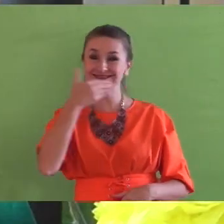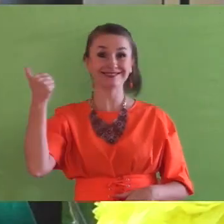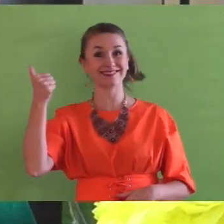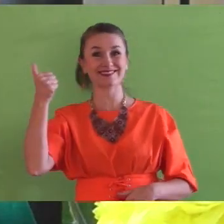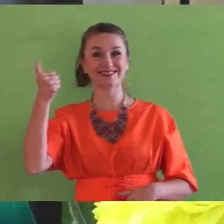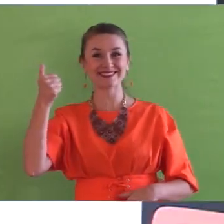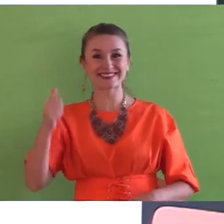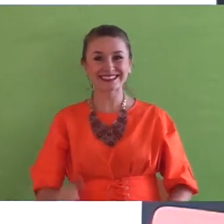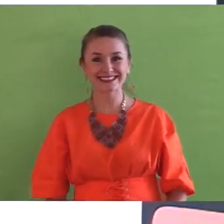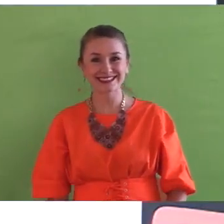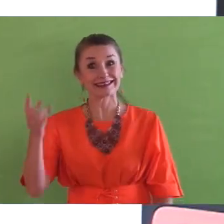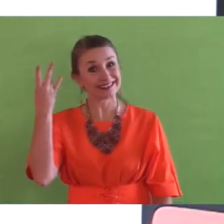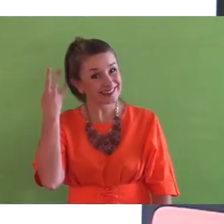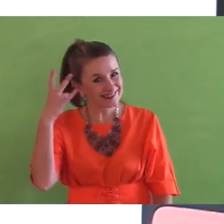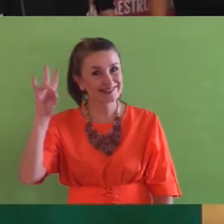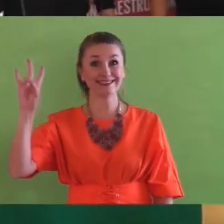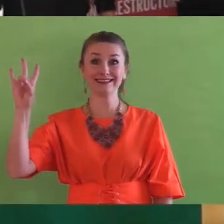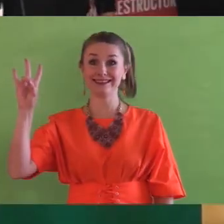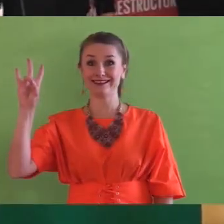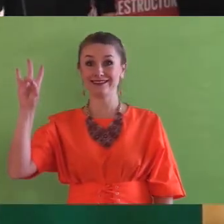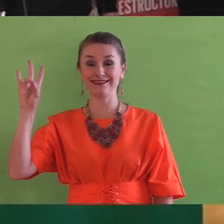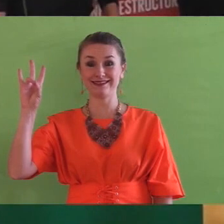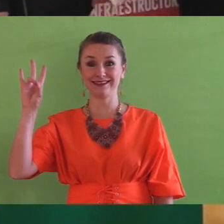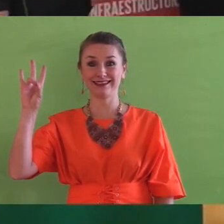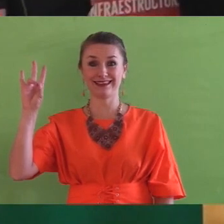el mejor.